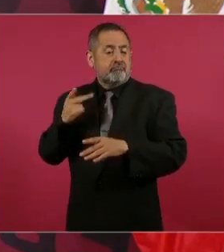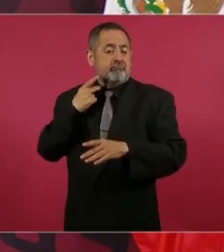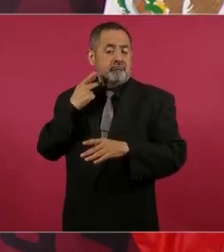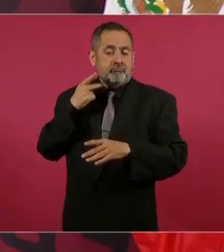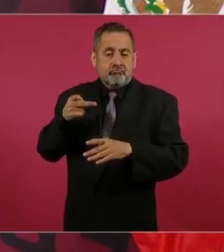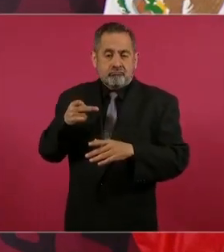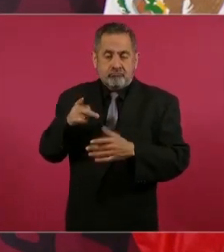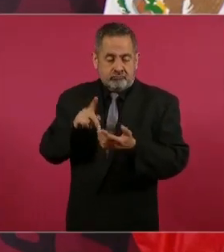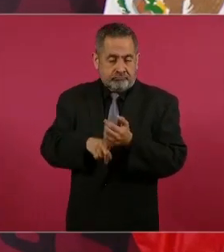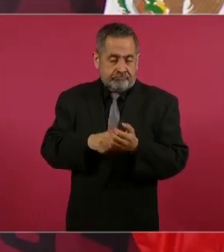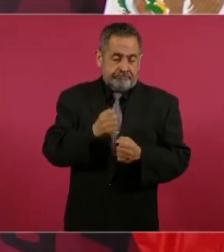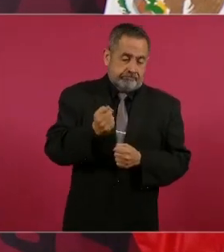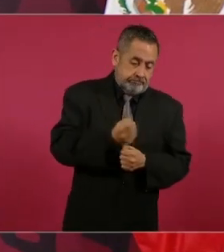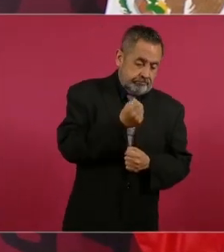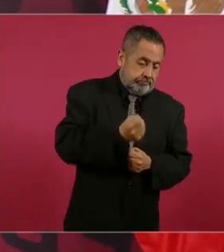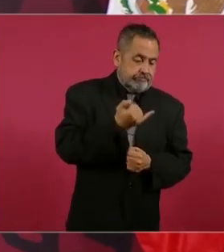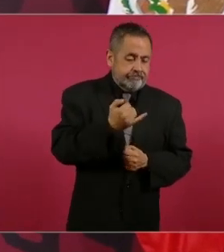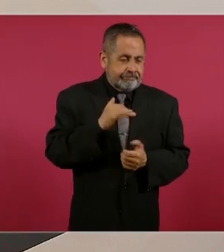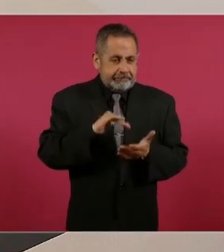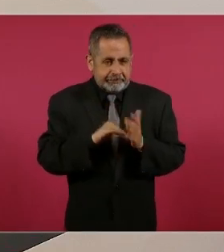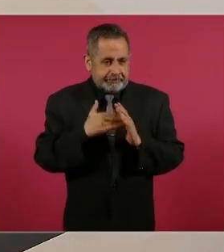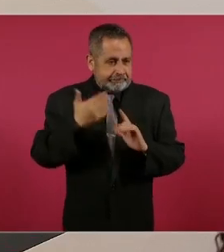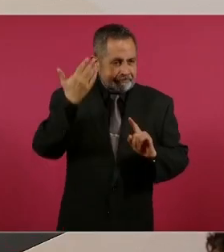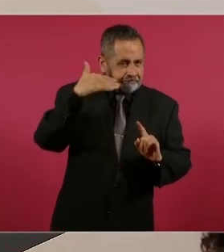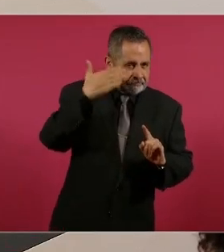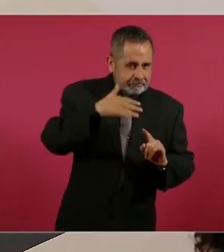era virtud y fortuna,